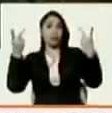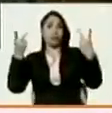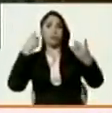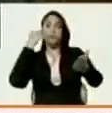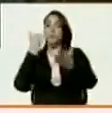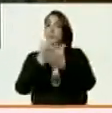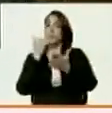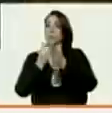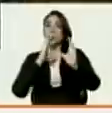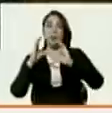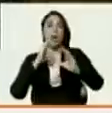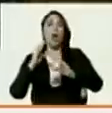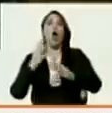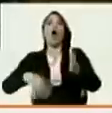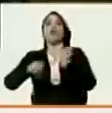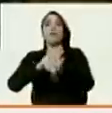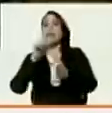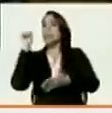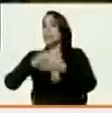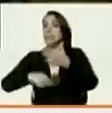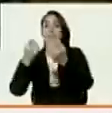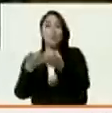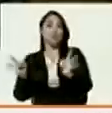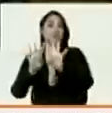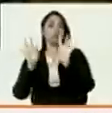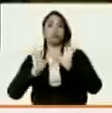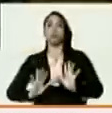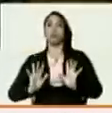nuevamente sin quórum.